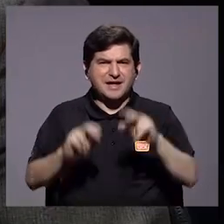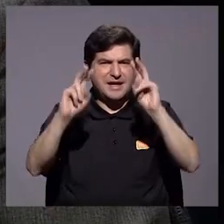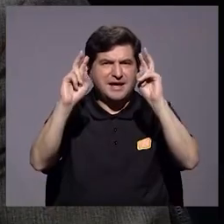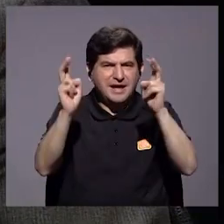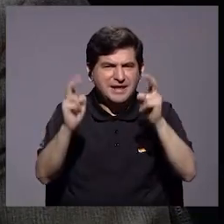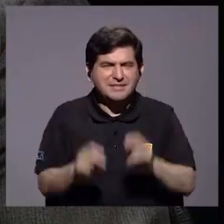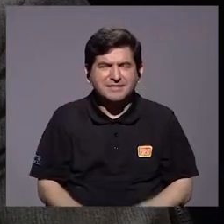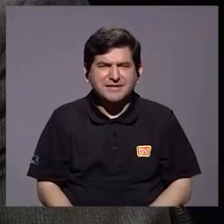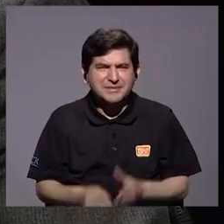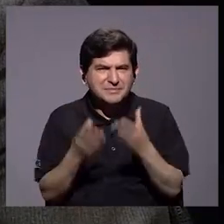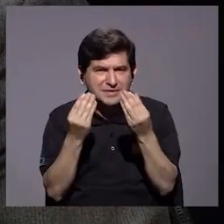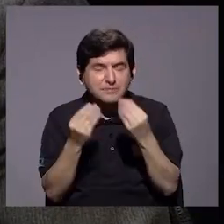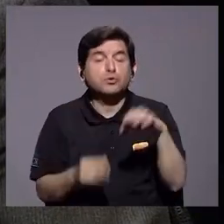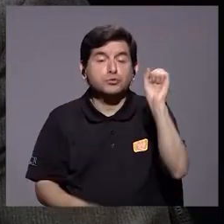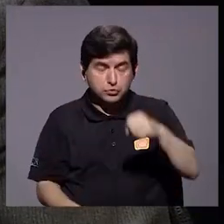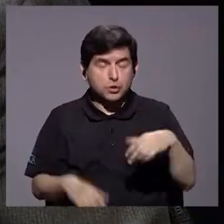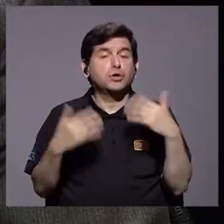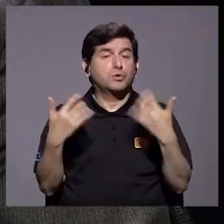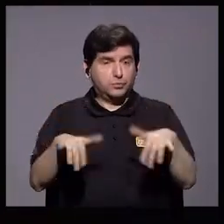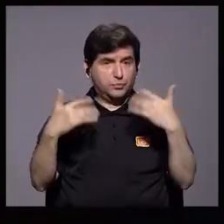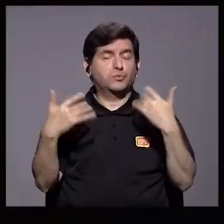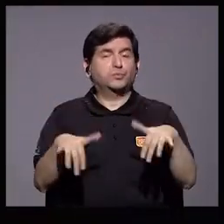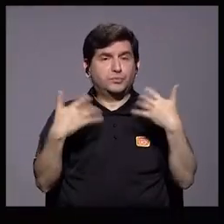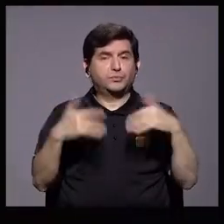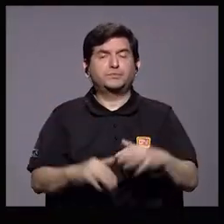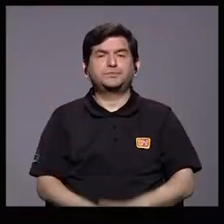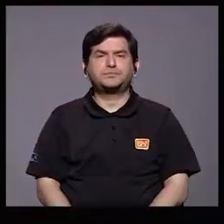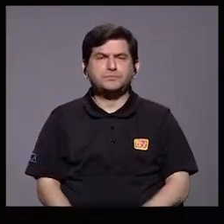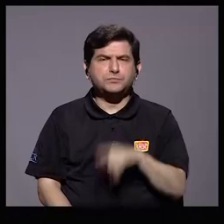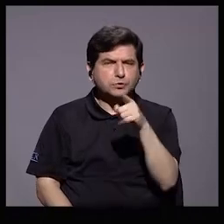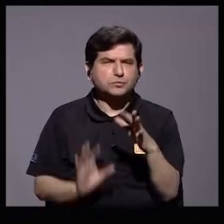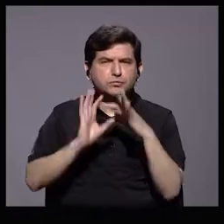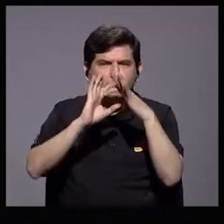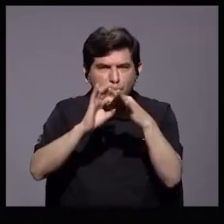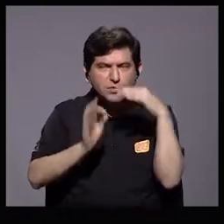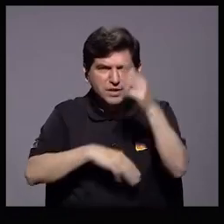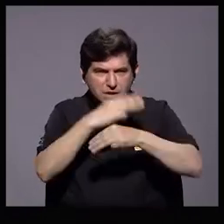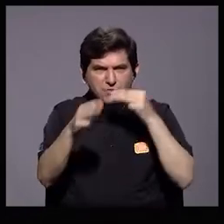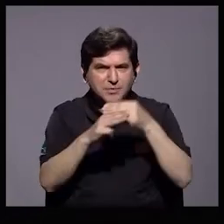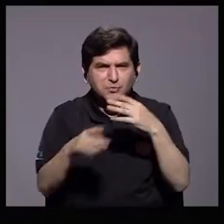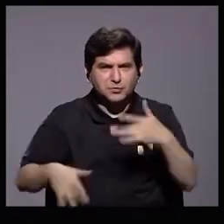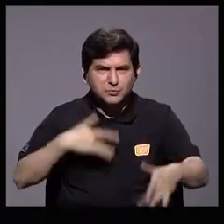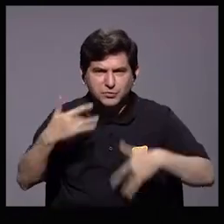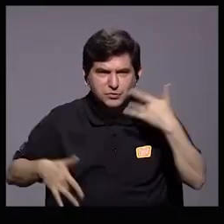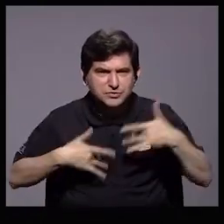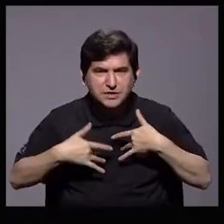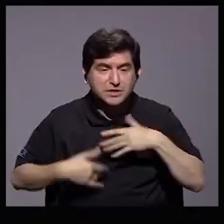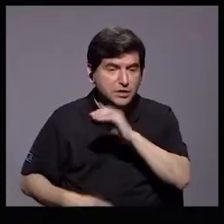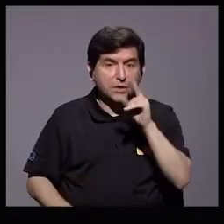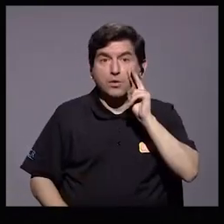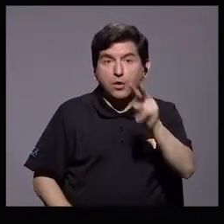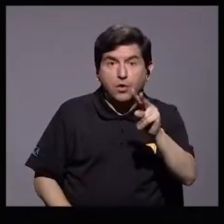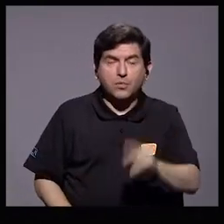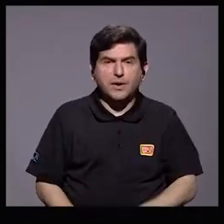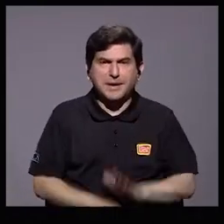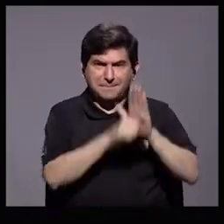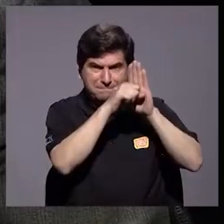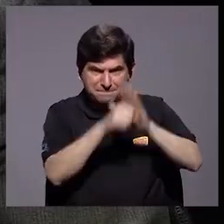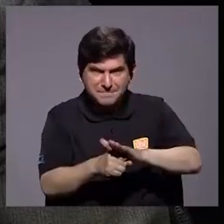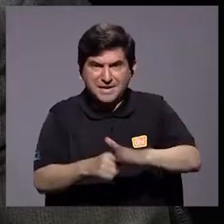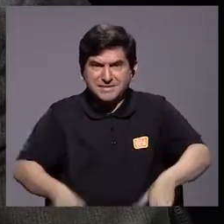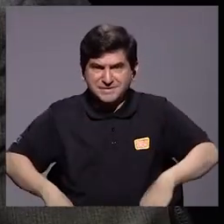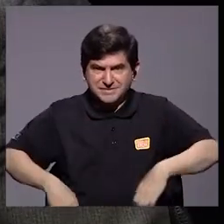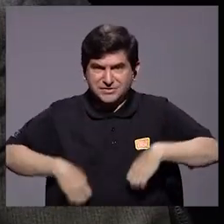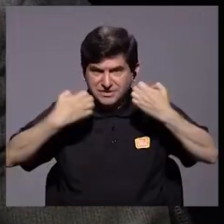prensa de partida le da mucho miedo usted que ha estado vinculado a este mundo ha sentido que ha visto que se de impresiones verdaderamente